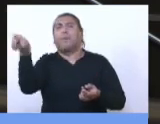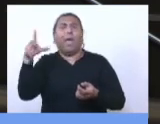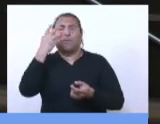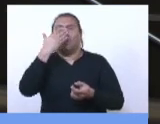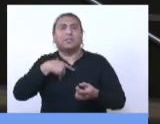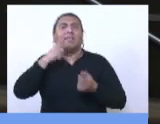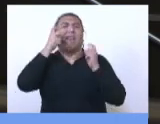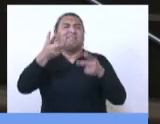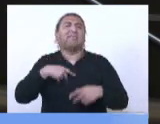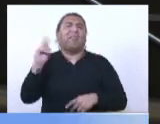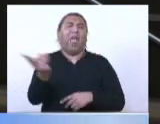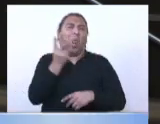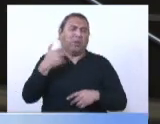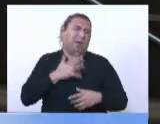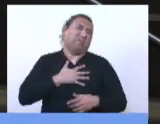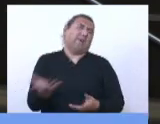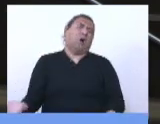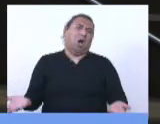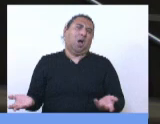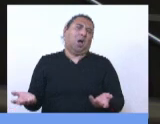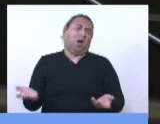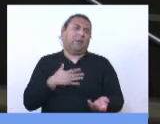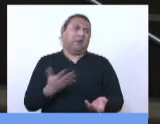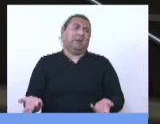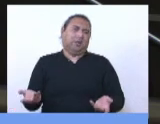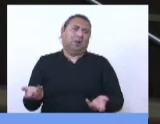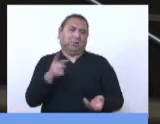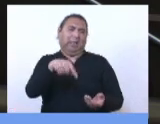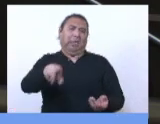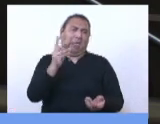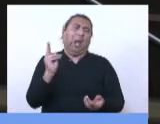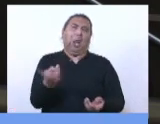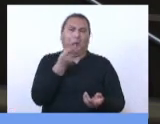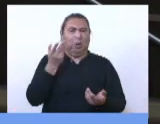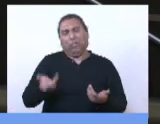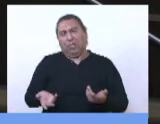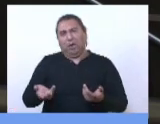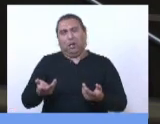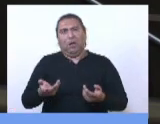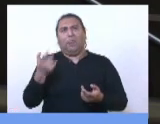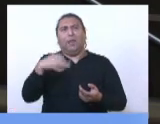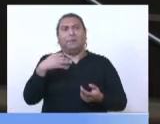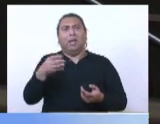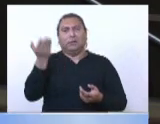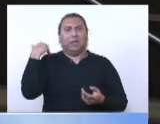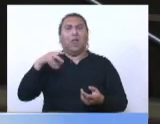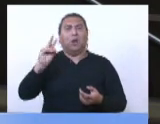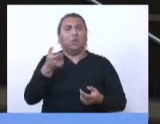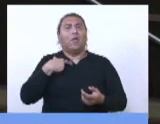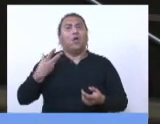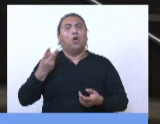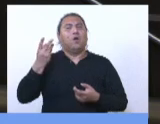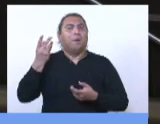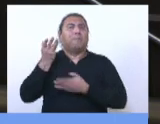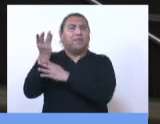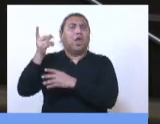están de luto pero por favor pero por favor que están de luto no tenían haberse puesto de luto cuando sacaron ese crédito que